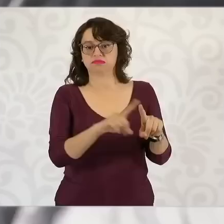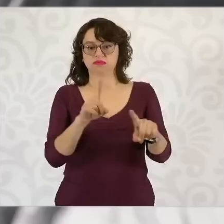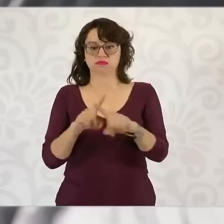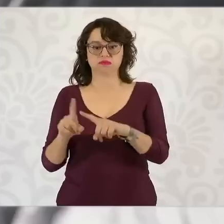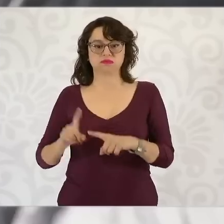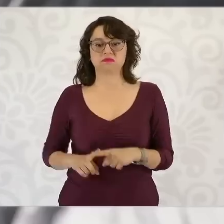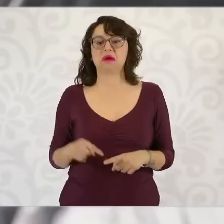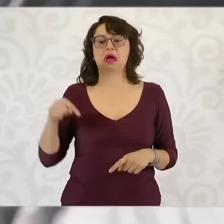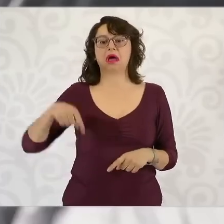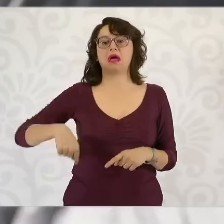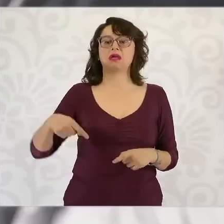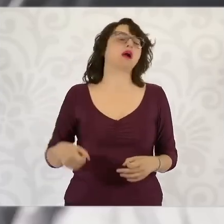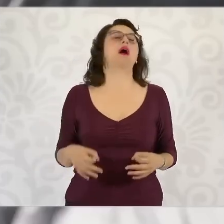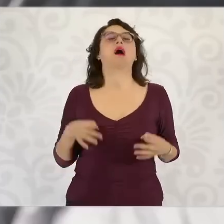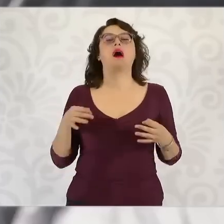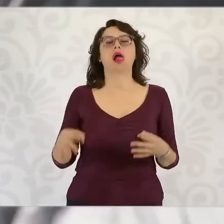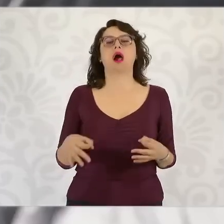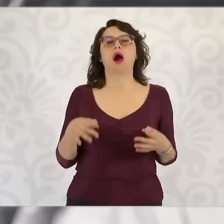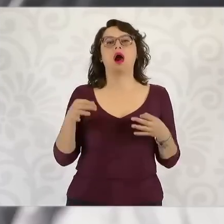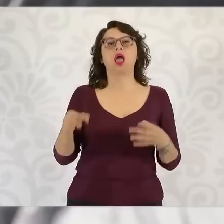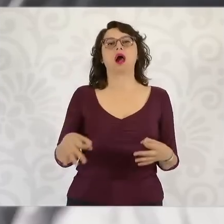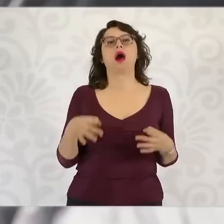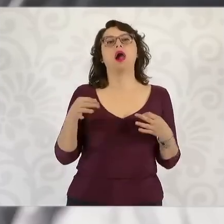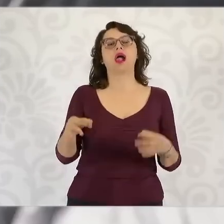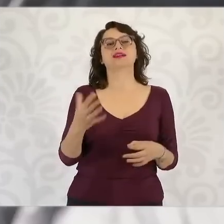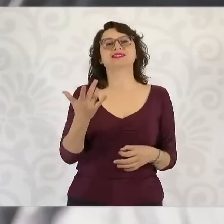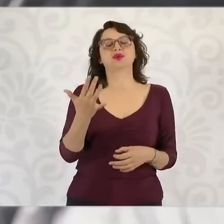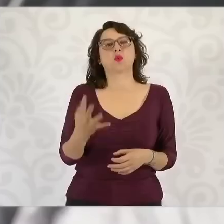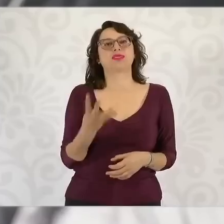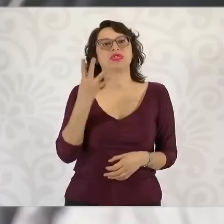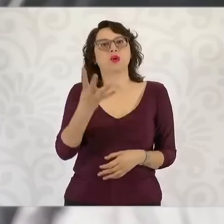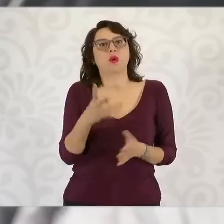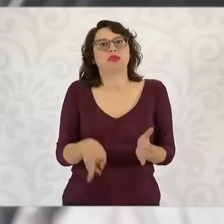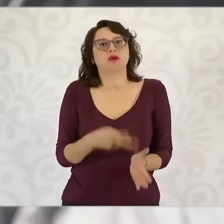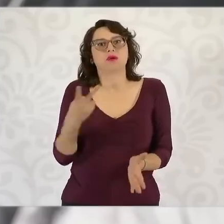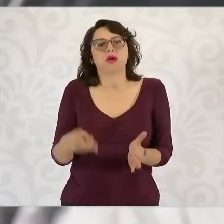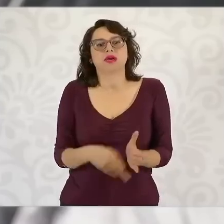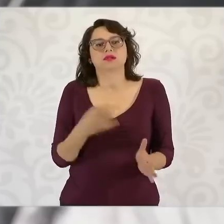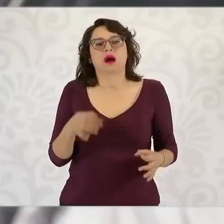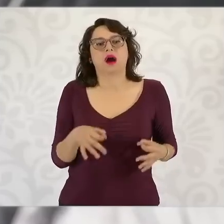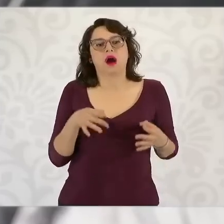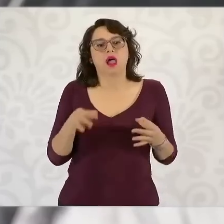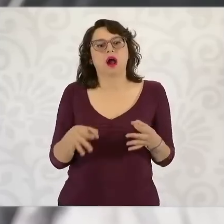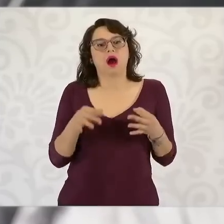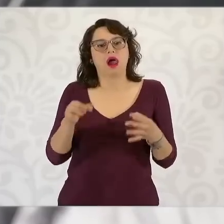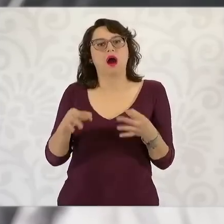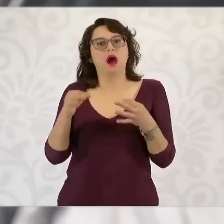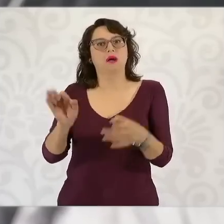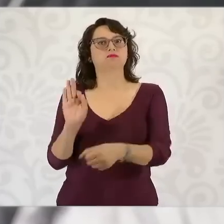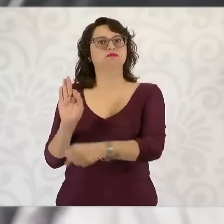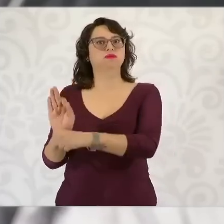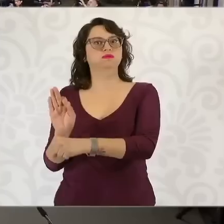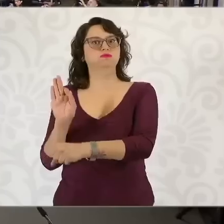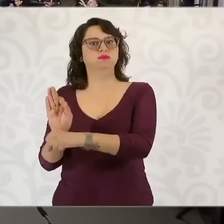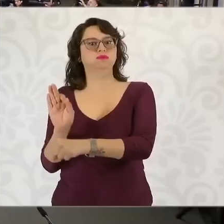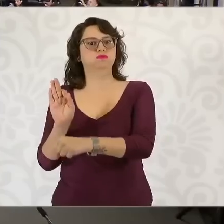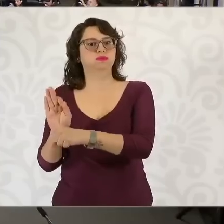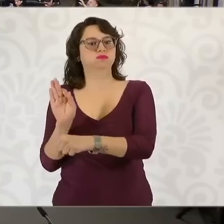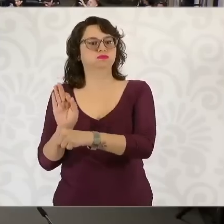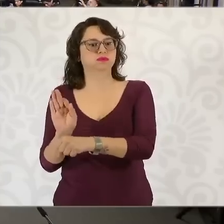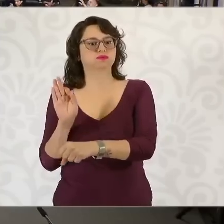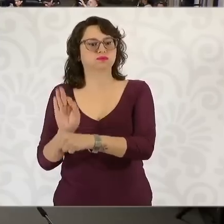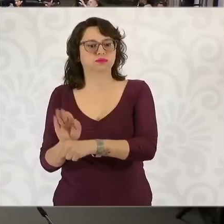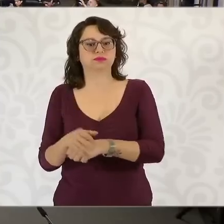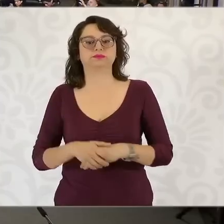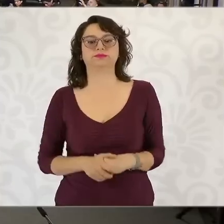fue pospuesto en 54 ocasiones por diferentes jueces, como aquí lo informó en su momento el doctor Alejandro Gertz Manero.